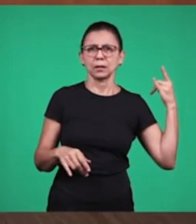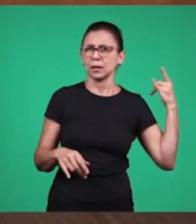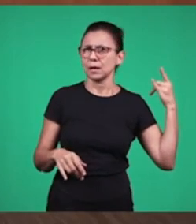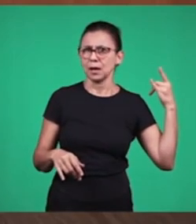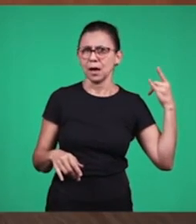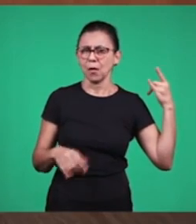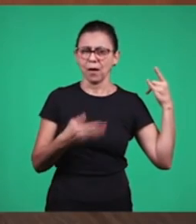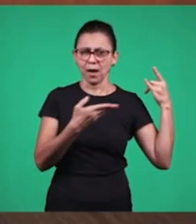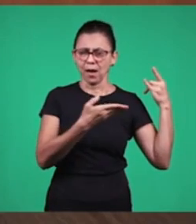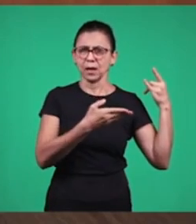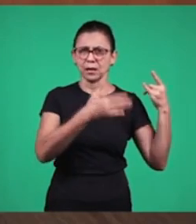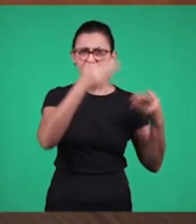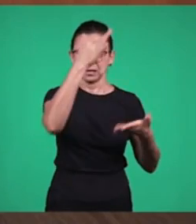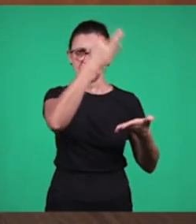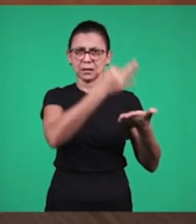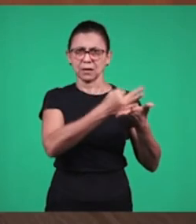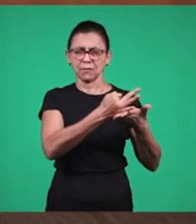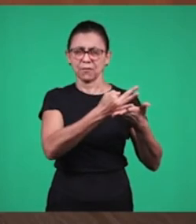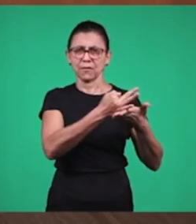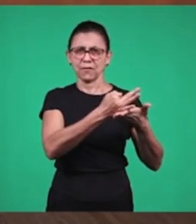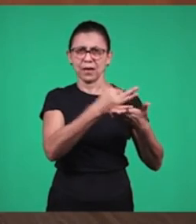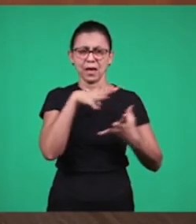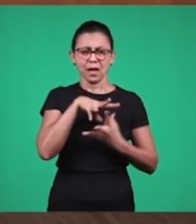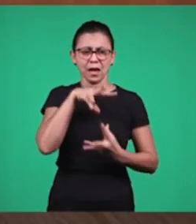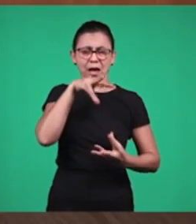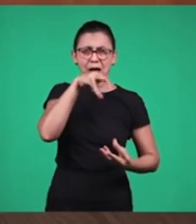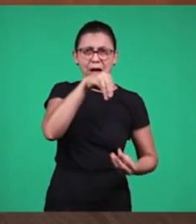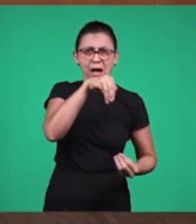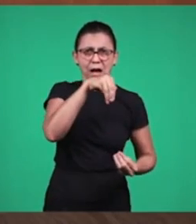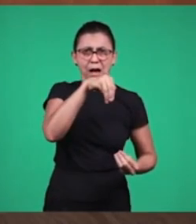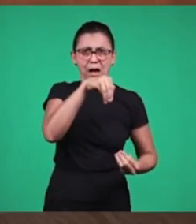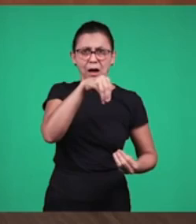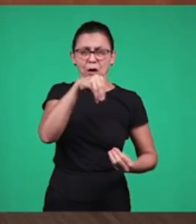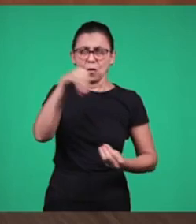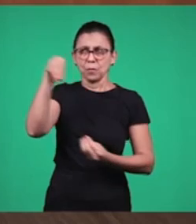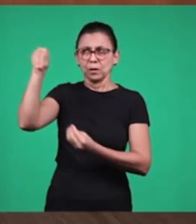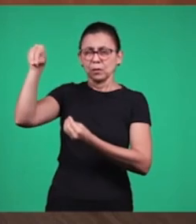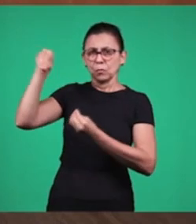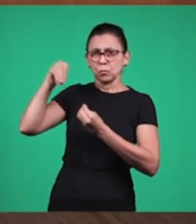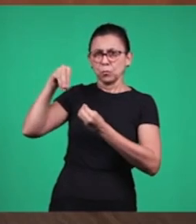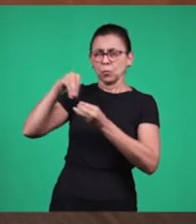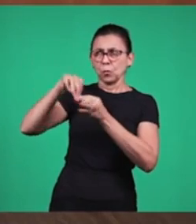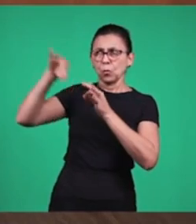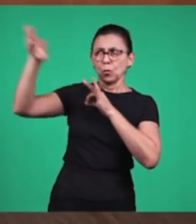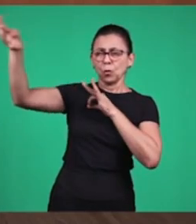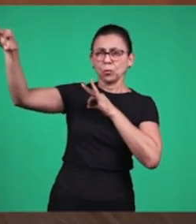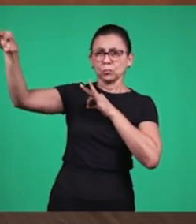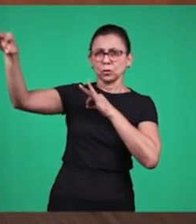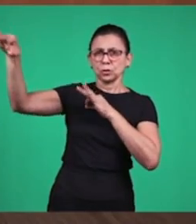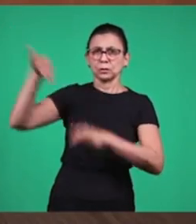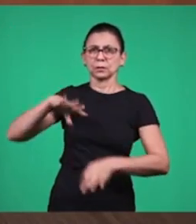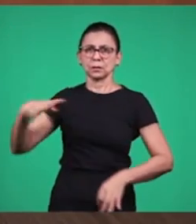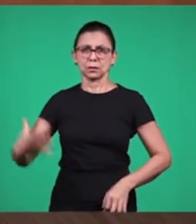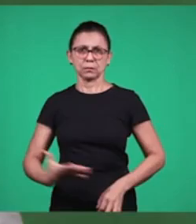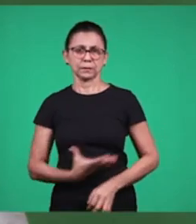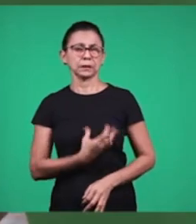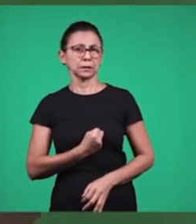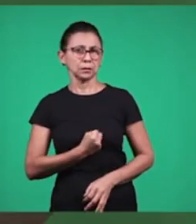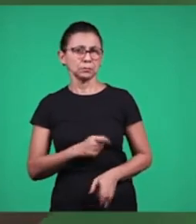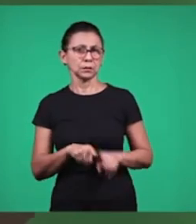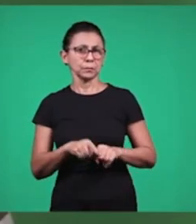materializada aparta el alma de la certeza de la salvación y de la vida eterna.